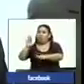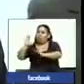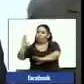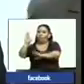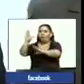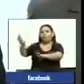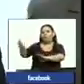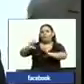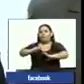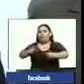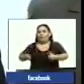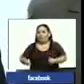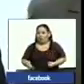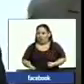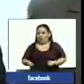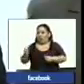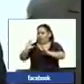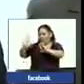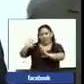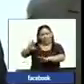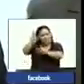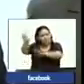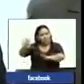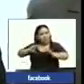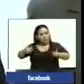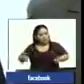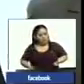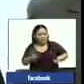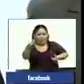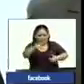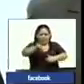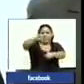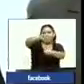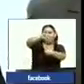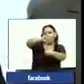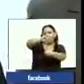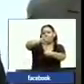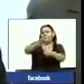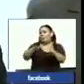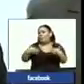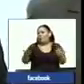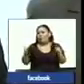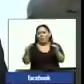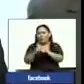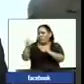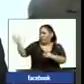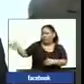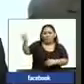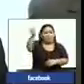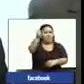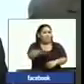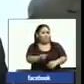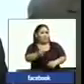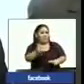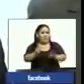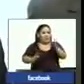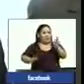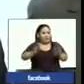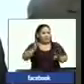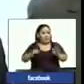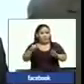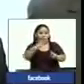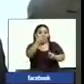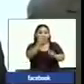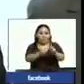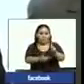Estado miembro de nuestra Unión Centroamericana, ni mucho menos traer a la justicia de esa manera a